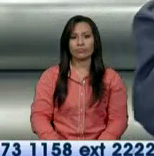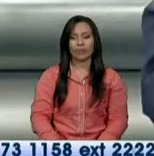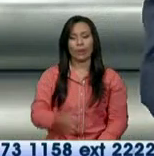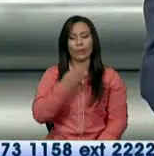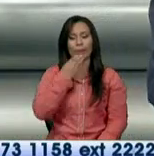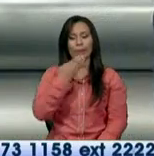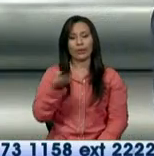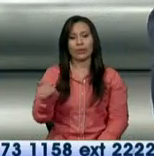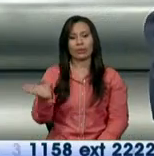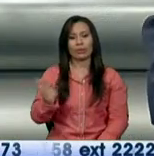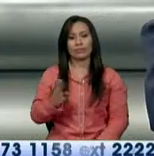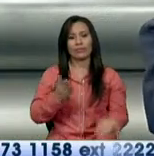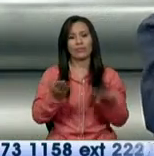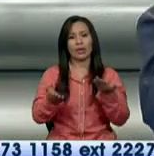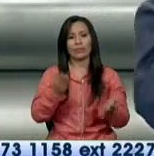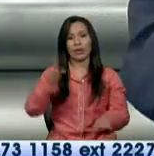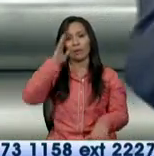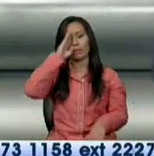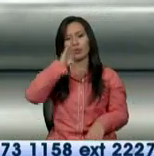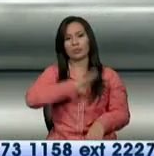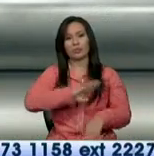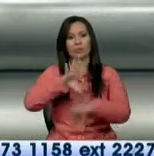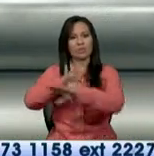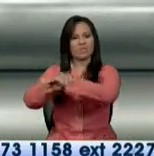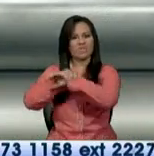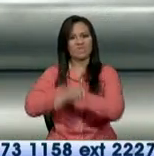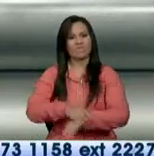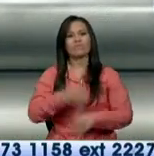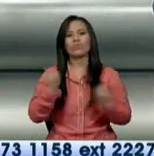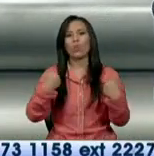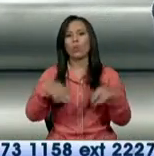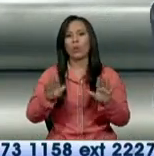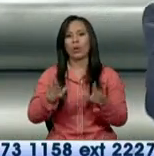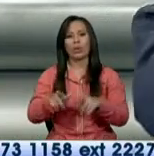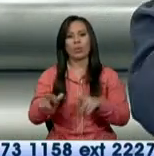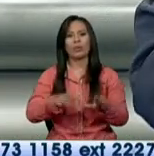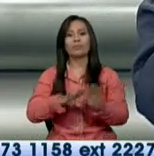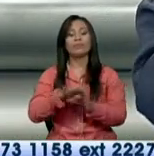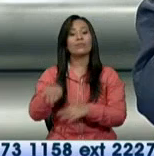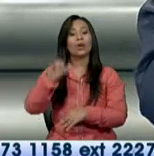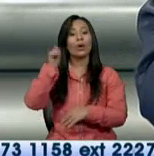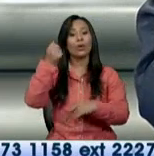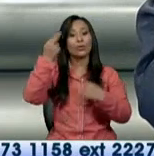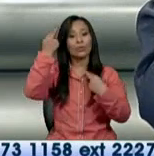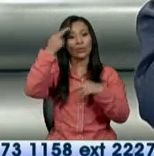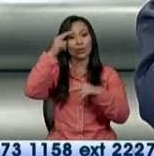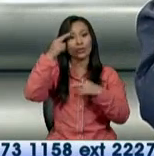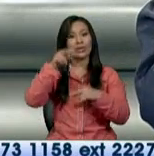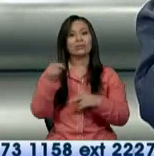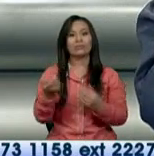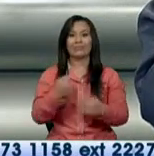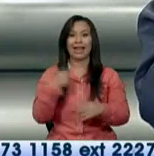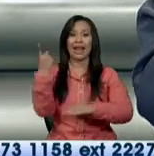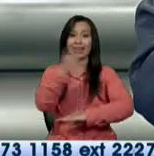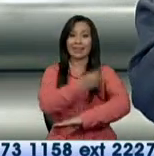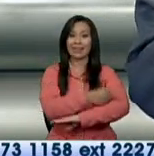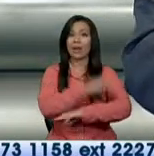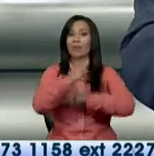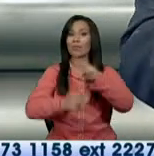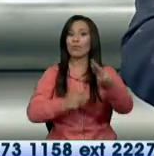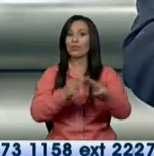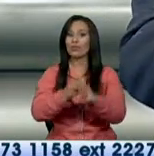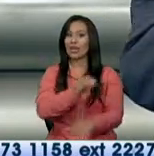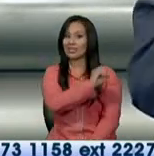Bueno, seguramente la policía les echará el guante en cualquier momento. Otro tema, a propósito del Día Mundial Sin Auto, que se celebró